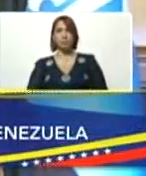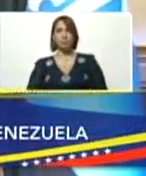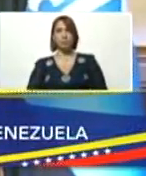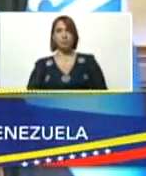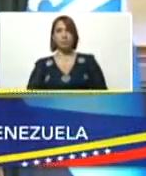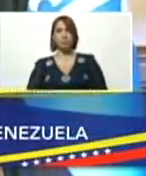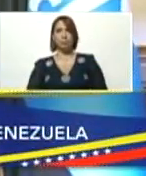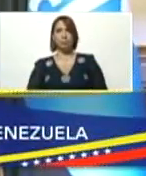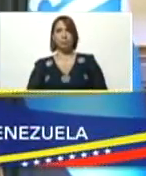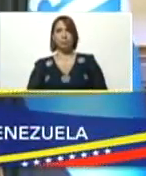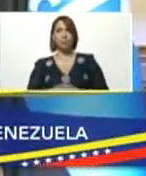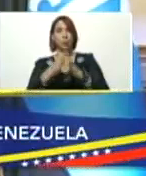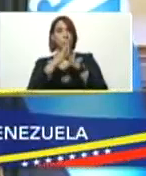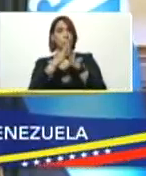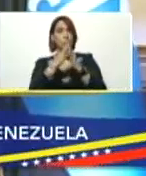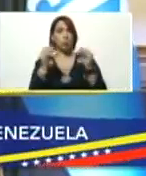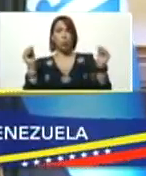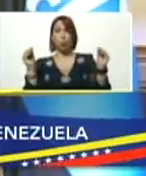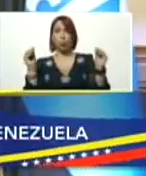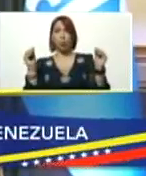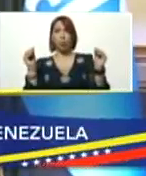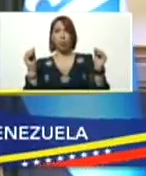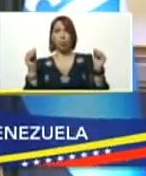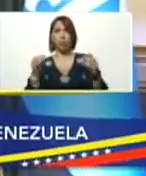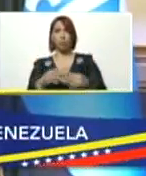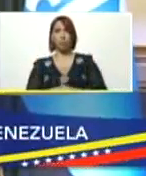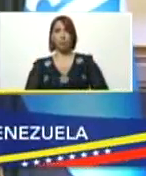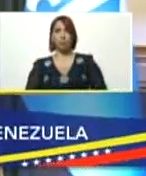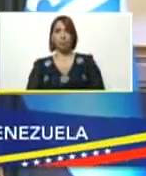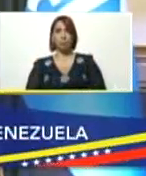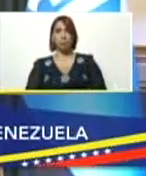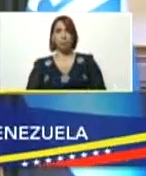Y toda la rusofobia